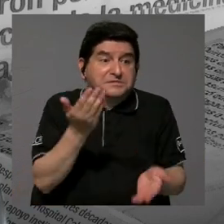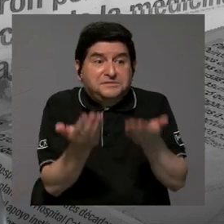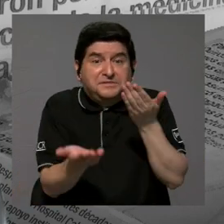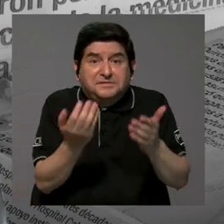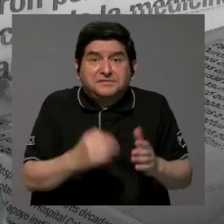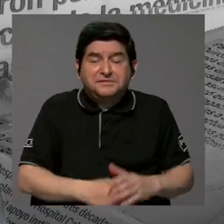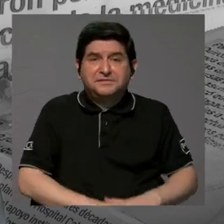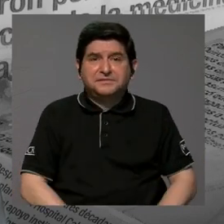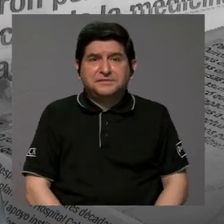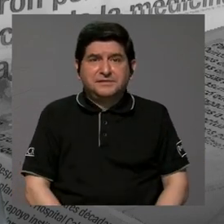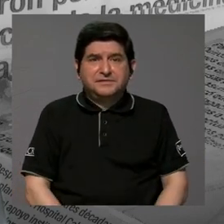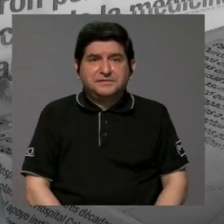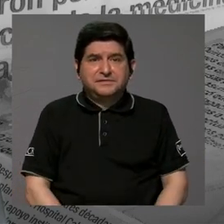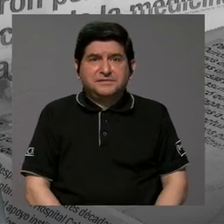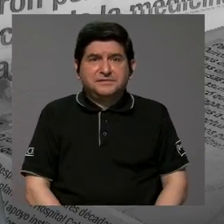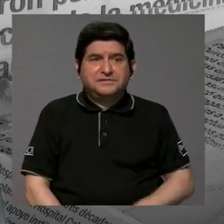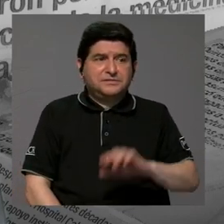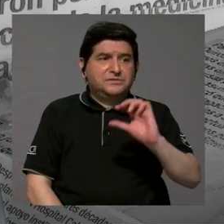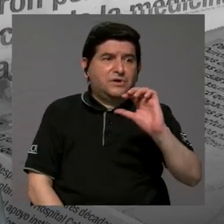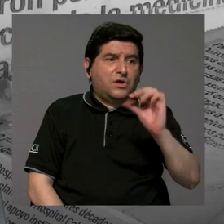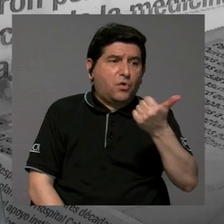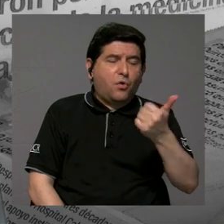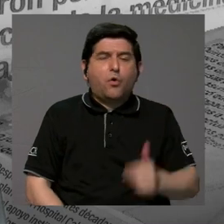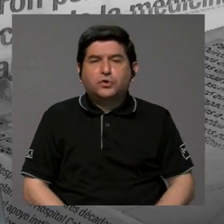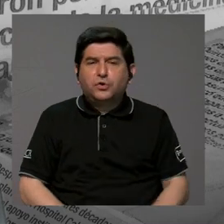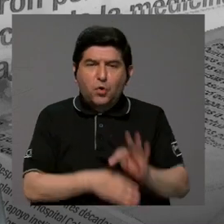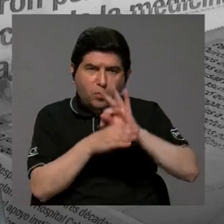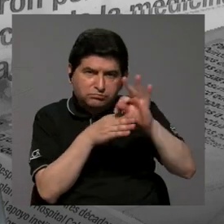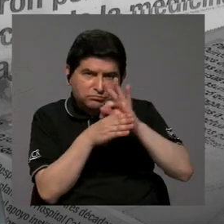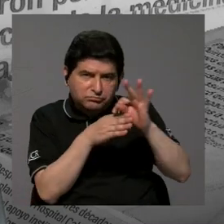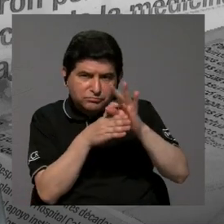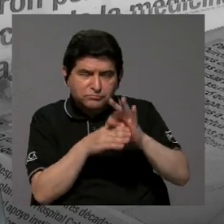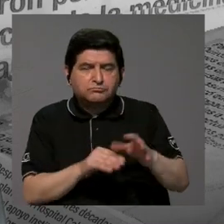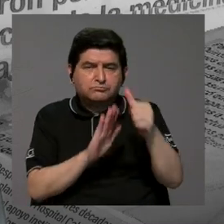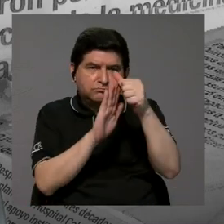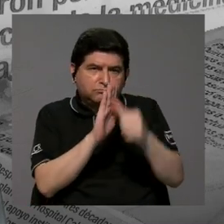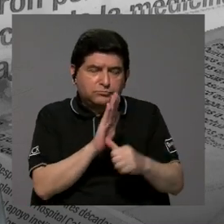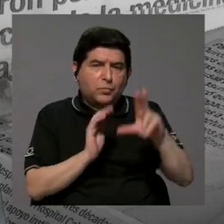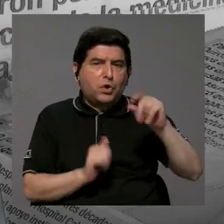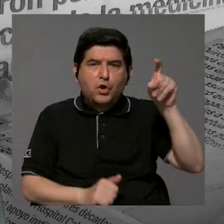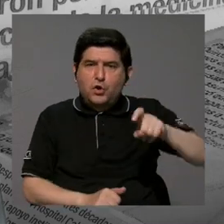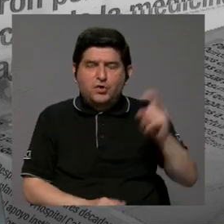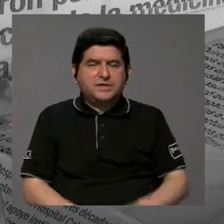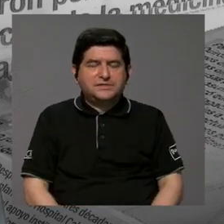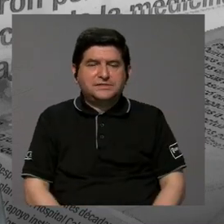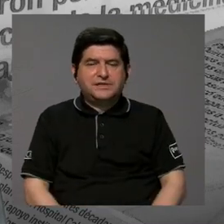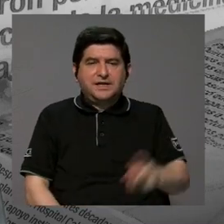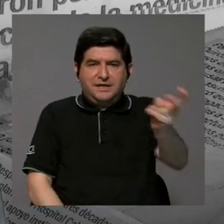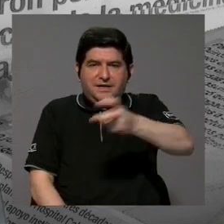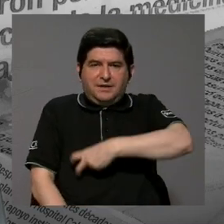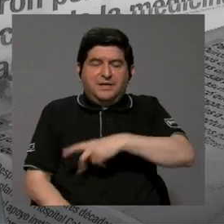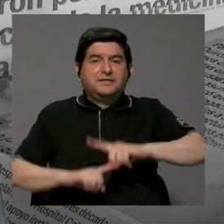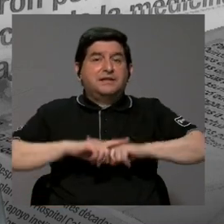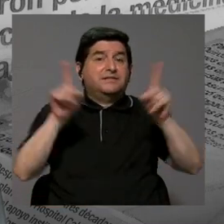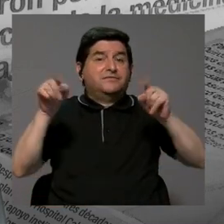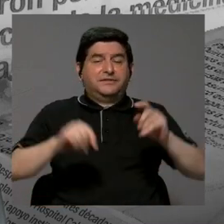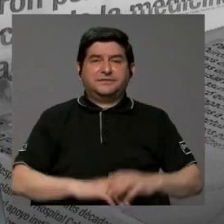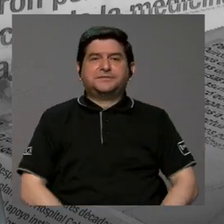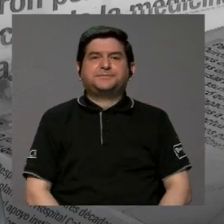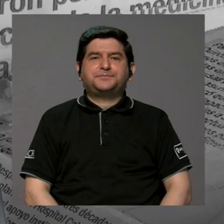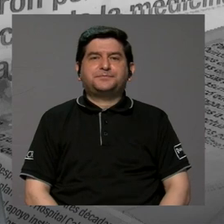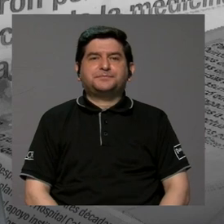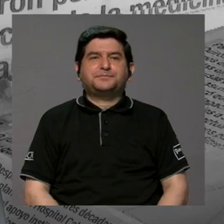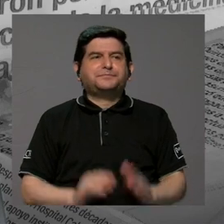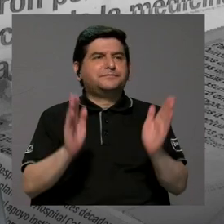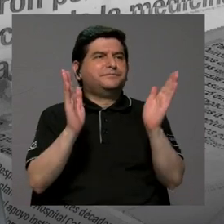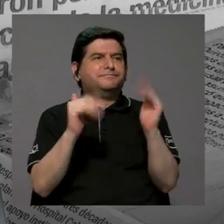vez pudo haberse dado otro tratamiento quirúrgico y no necesariamente un trasplante, pues es distinto.